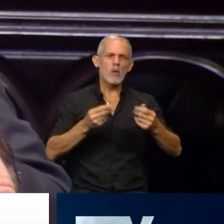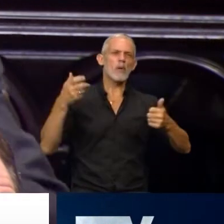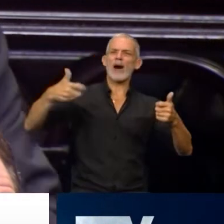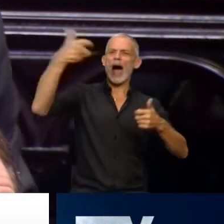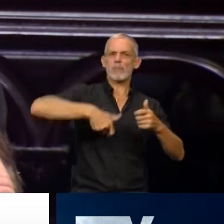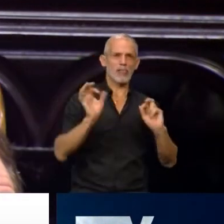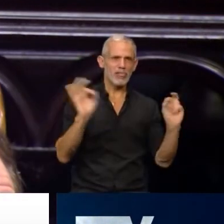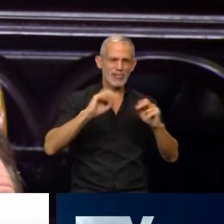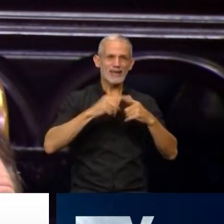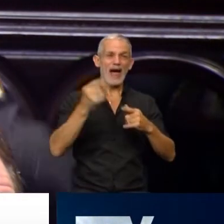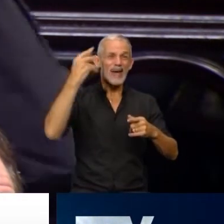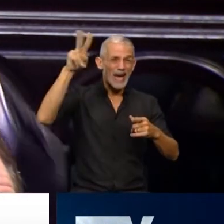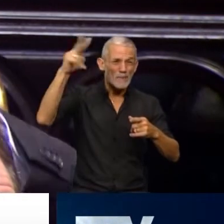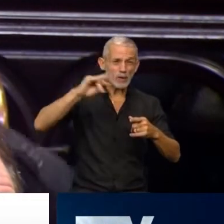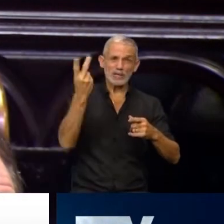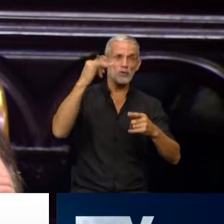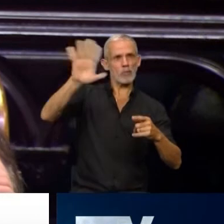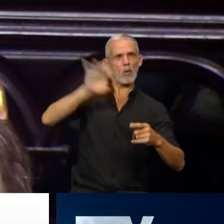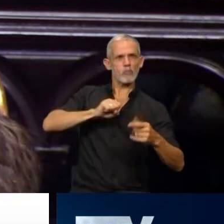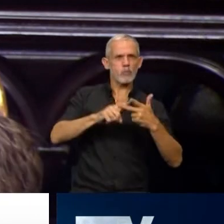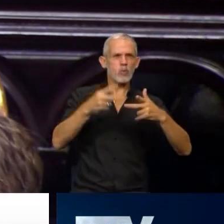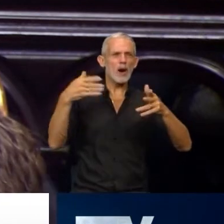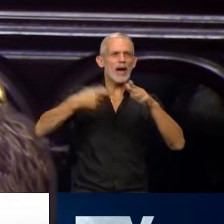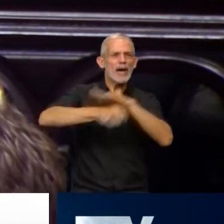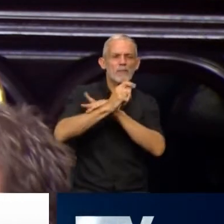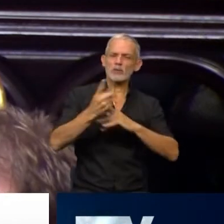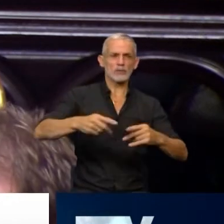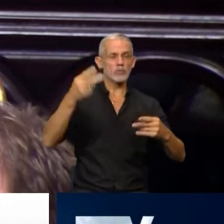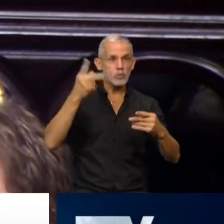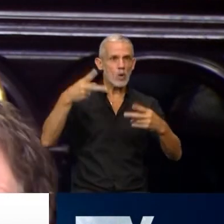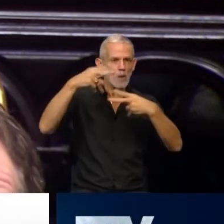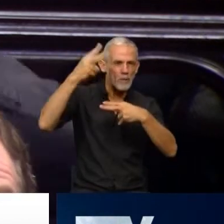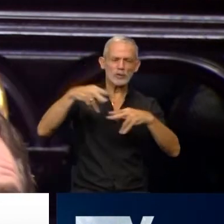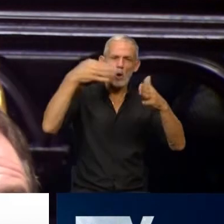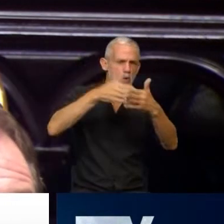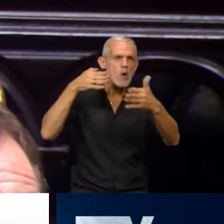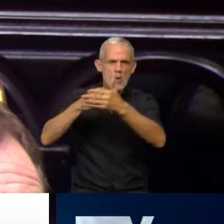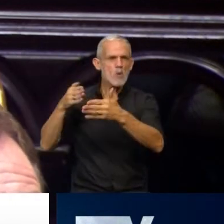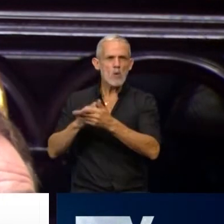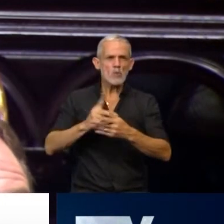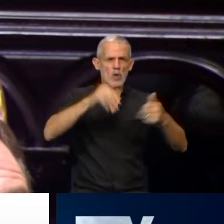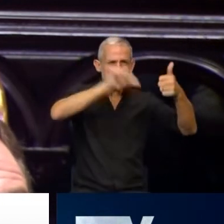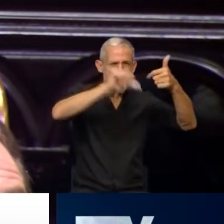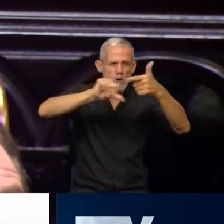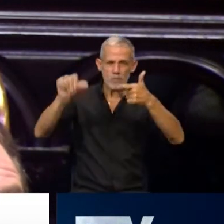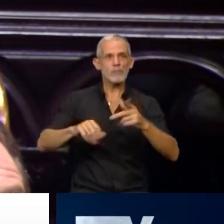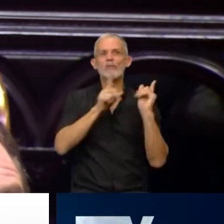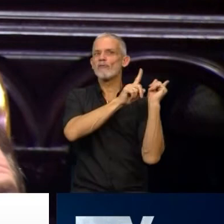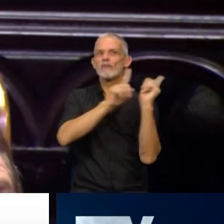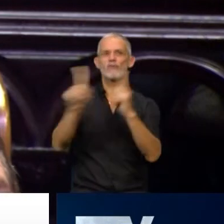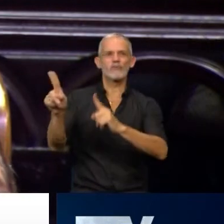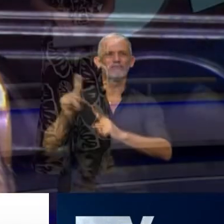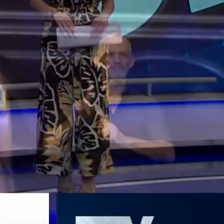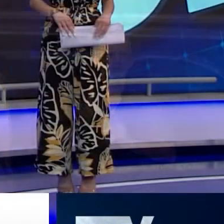antiinversión, altísimas retenciones, trabas a las exportaciones, más controles de precios. Todo lo que no funcionó sigue estando